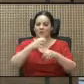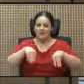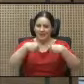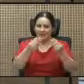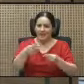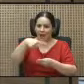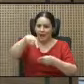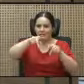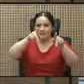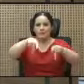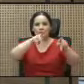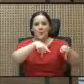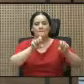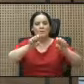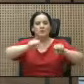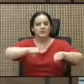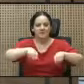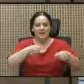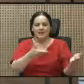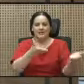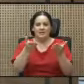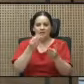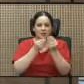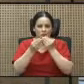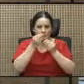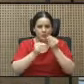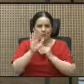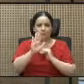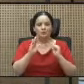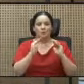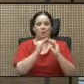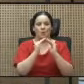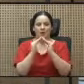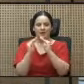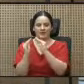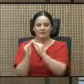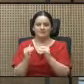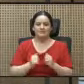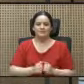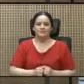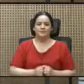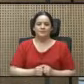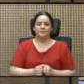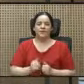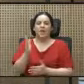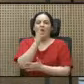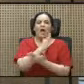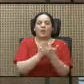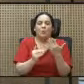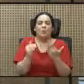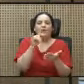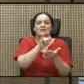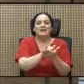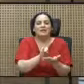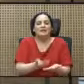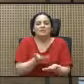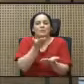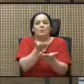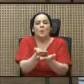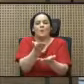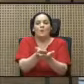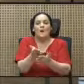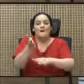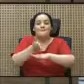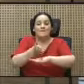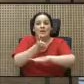la posibilidad de llevar el sustento a sus hogares. Algunas de estas propuestas que mejorarían